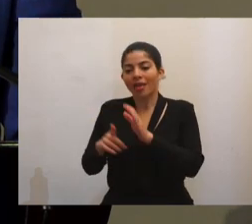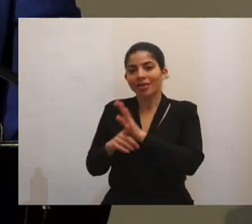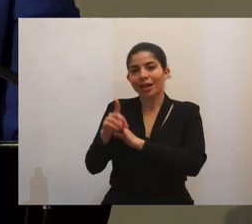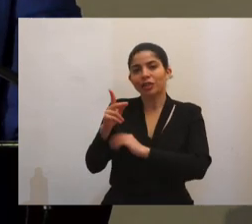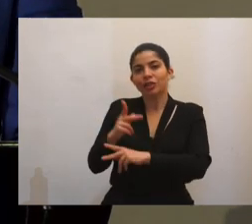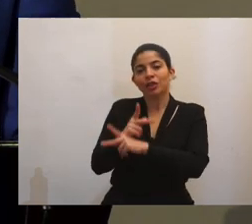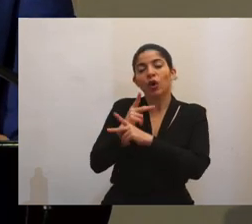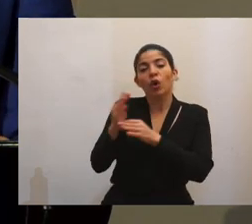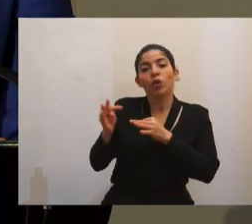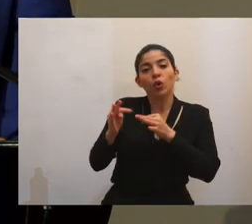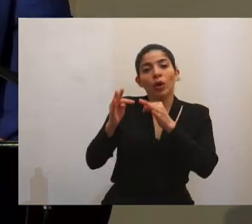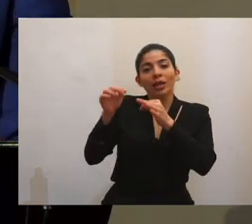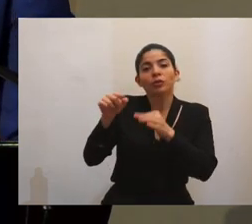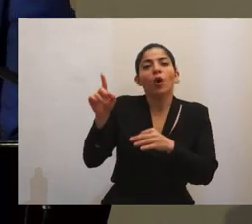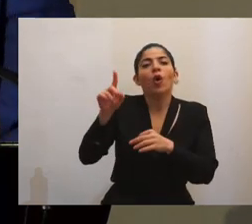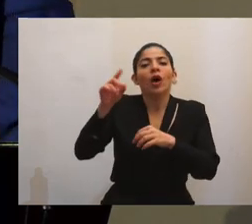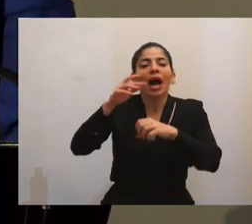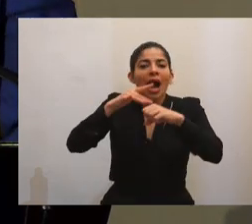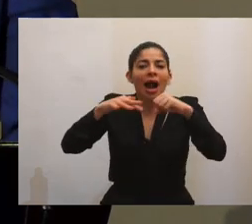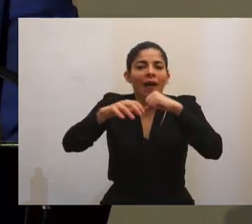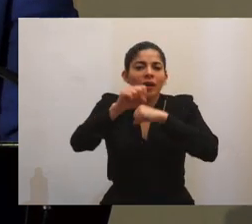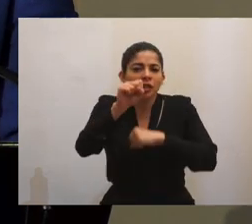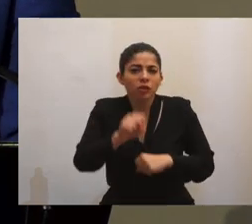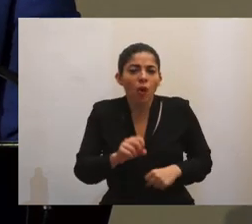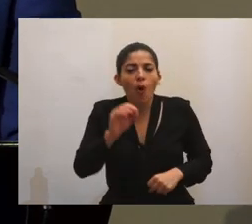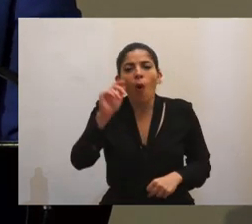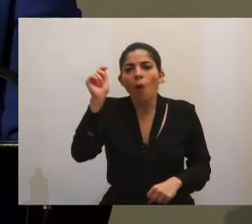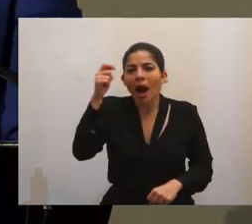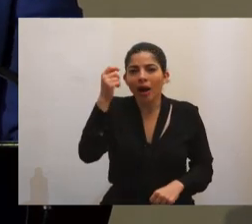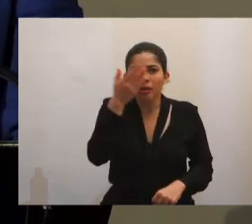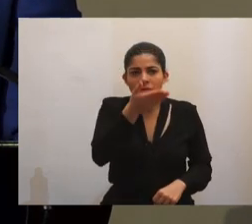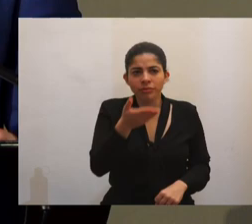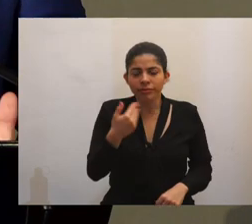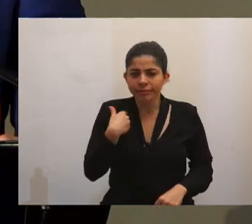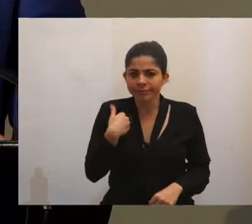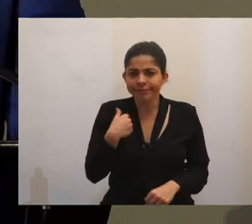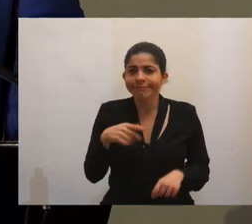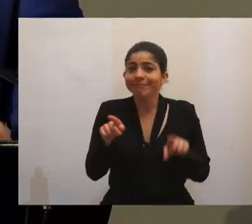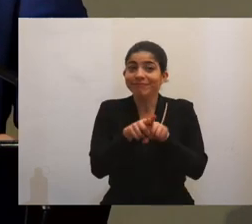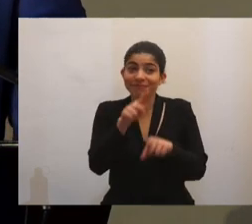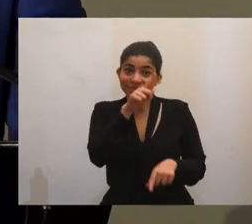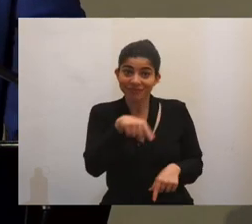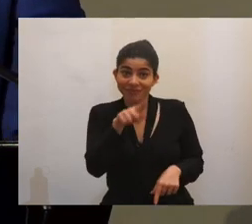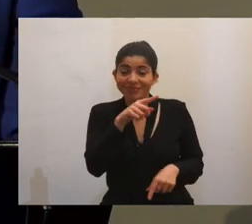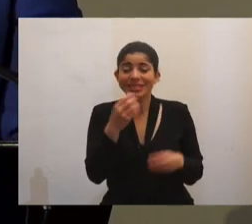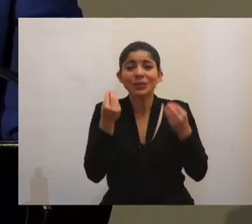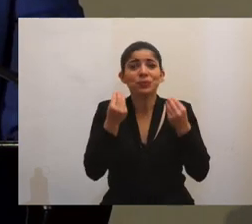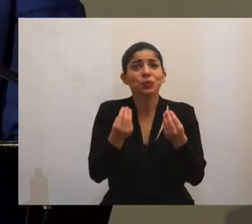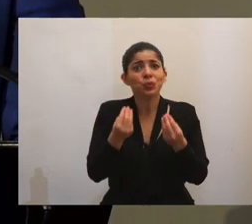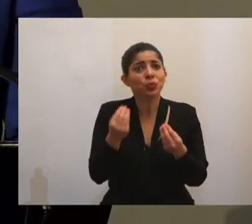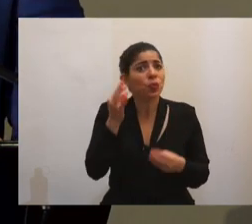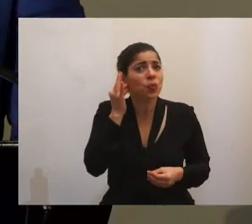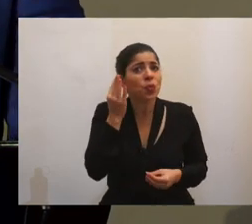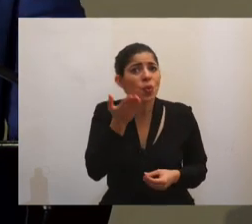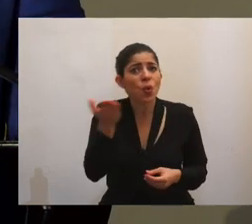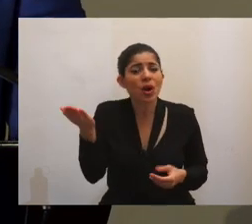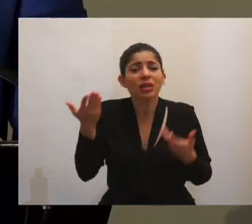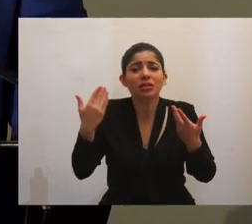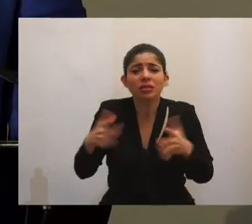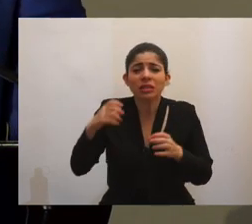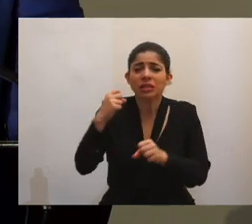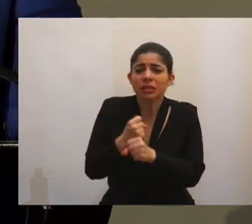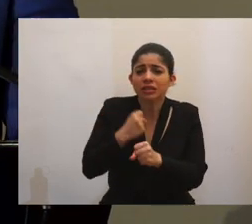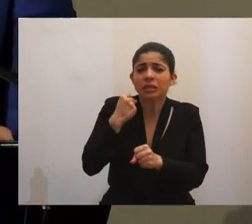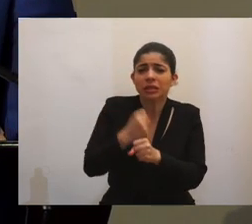del turismo en el Caribe Sur o en Guanacaste. Así como ellas, cientos de mujeres han estado